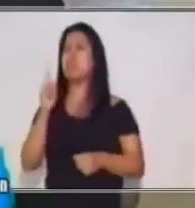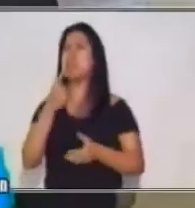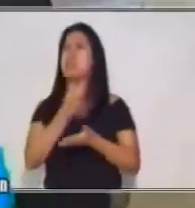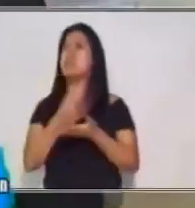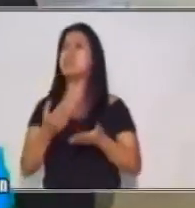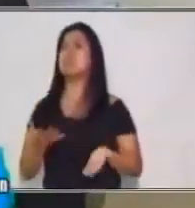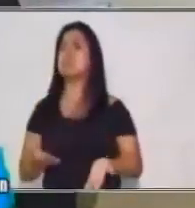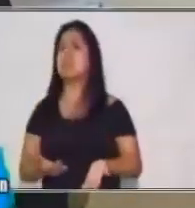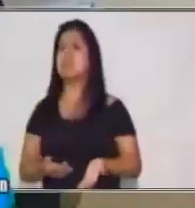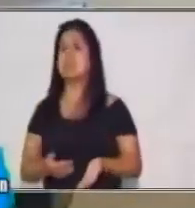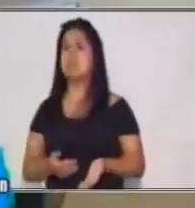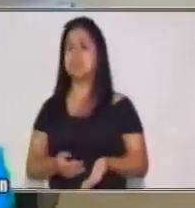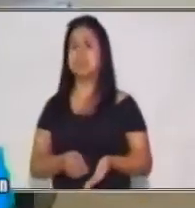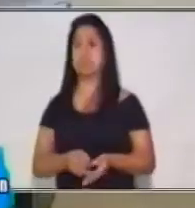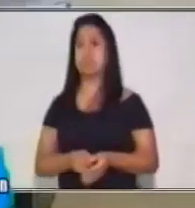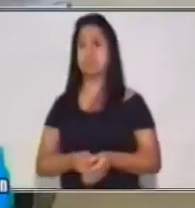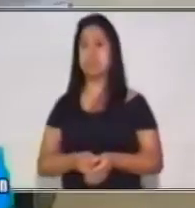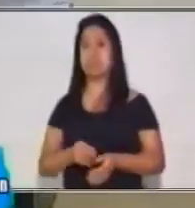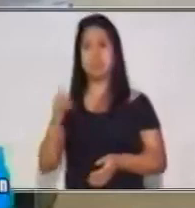Nos damos cuenta que aquí hay 1,